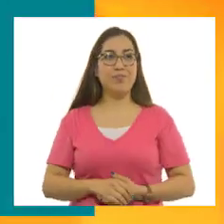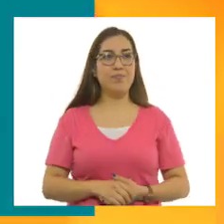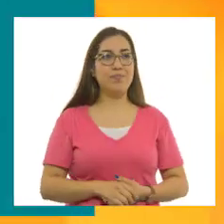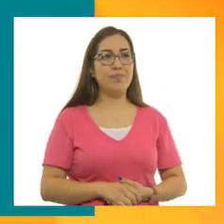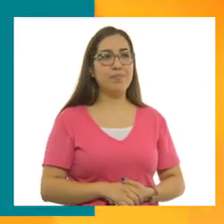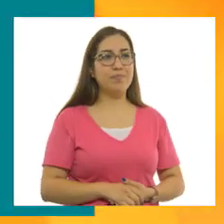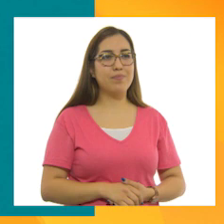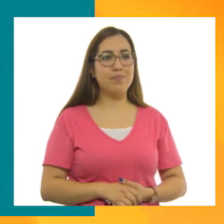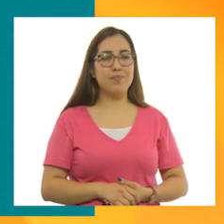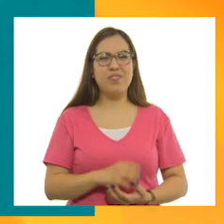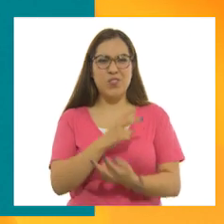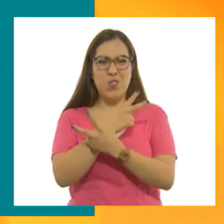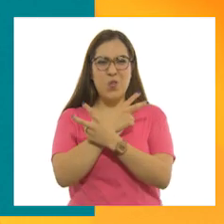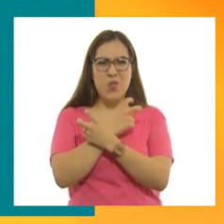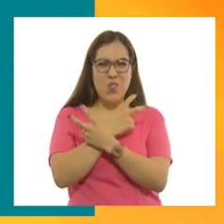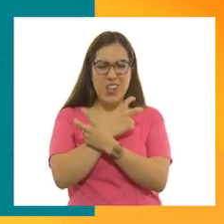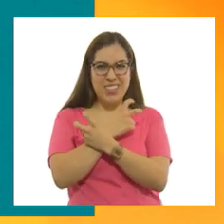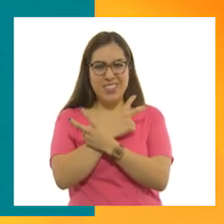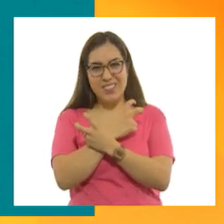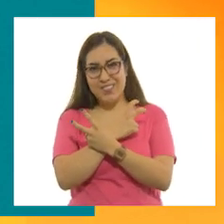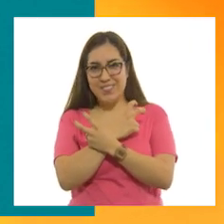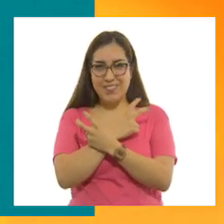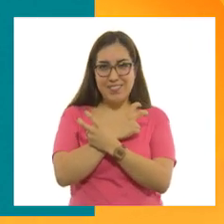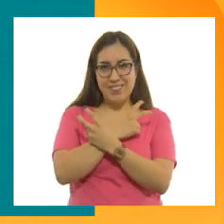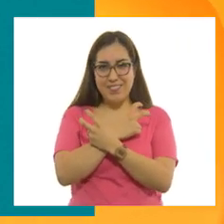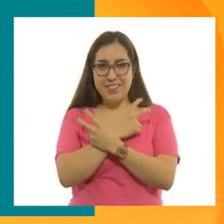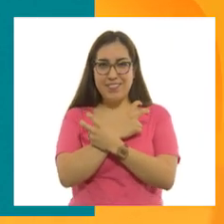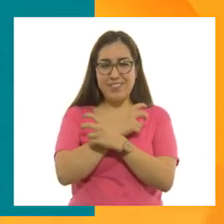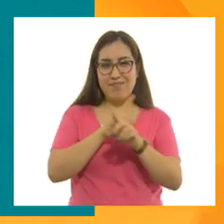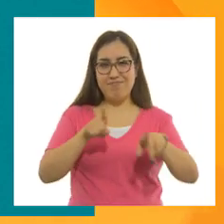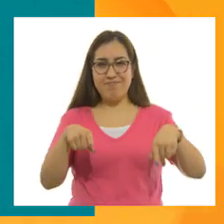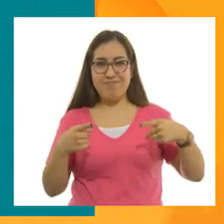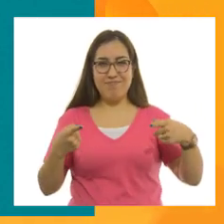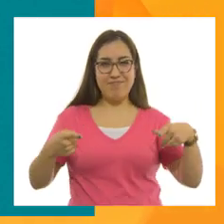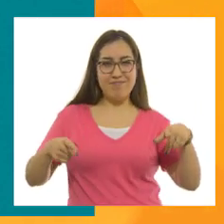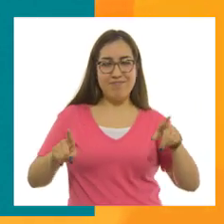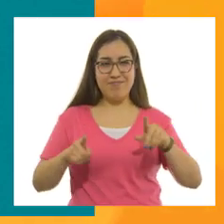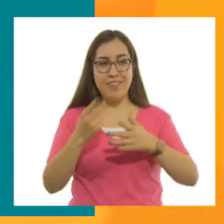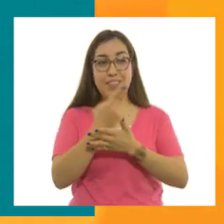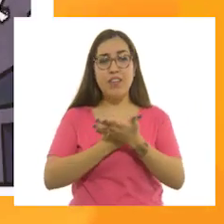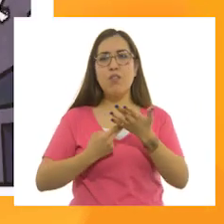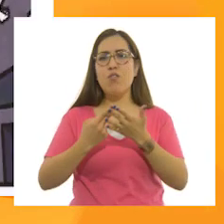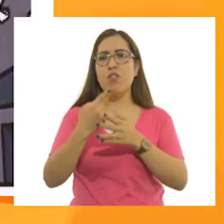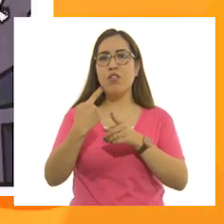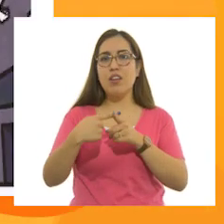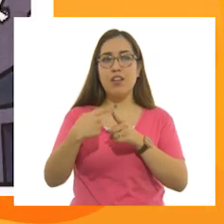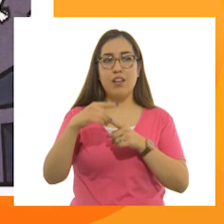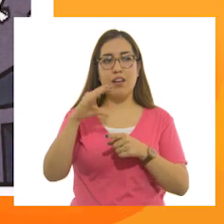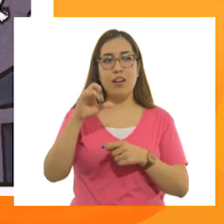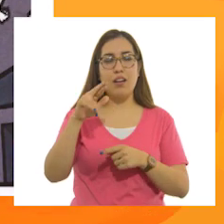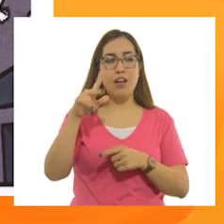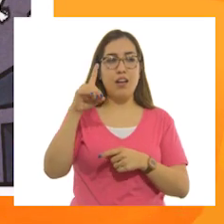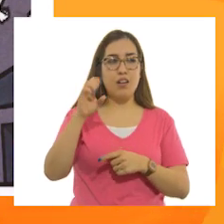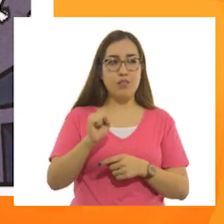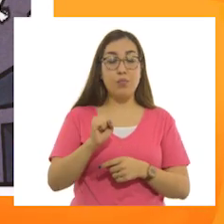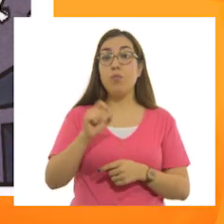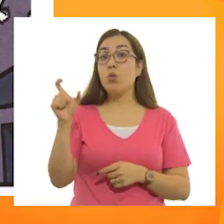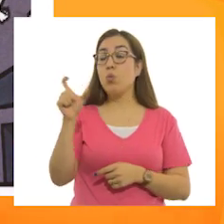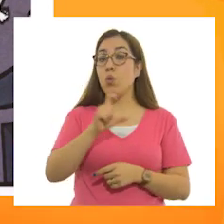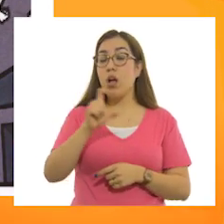zumba la cachumba ilustrado por carlos brote cuando el reloj